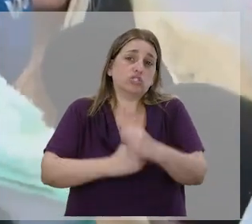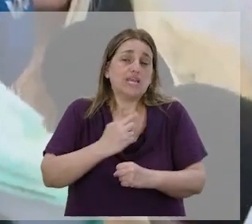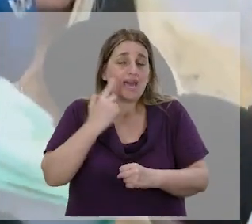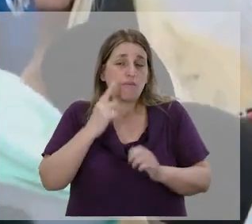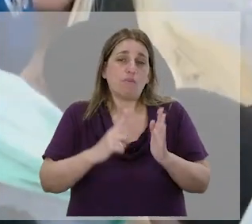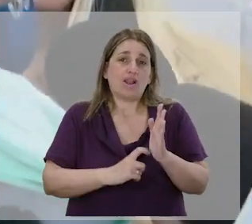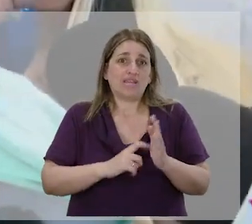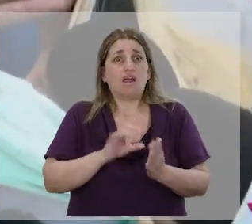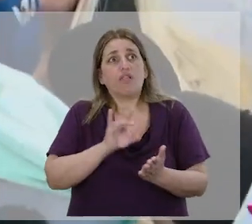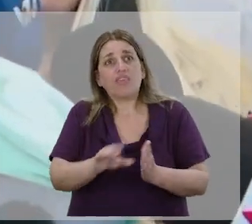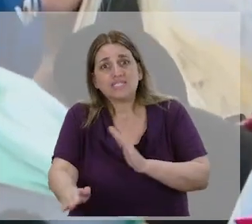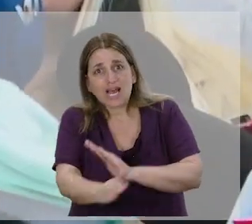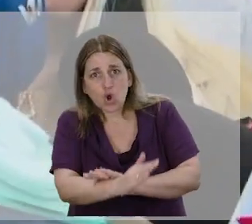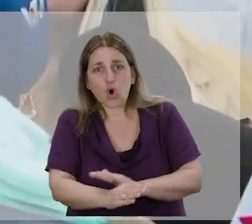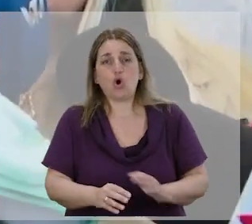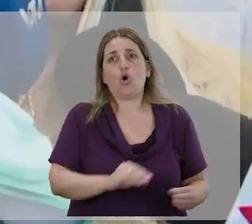un año con opción a dos,